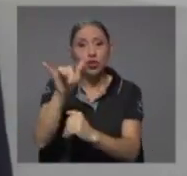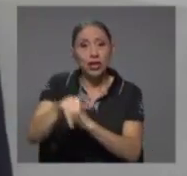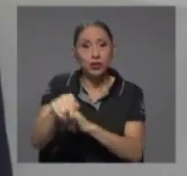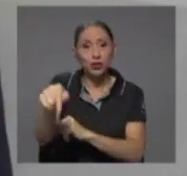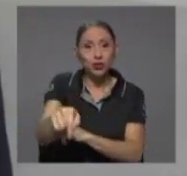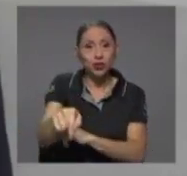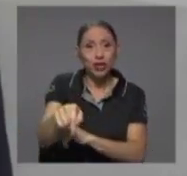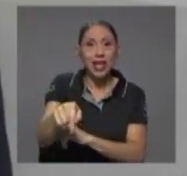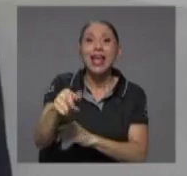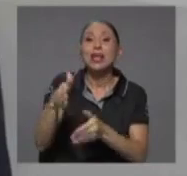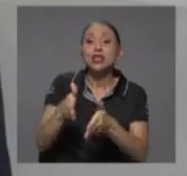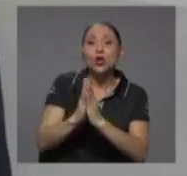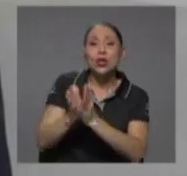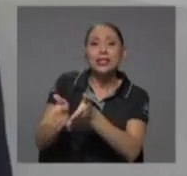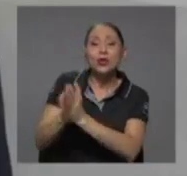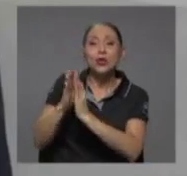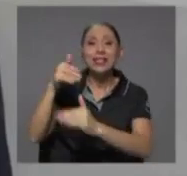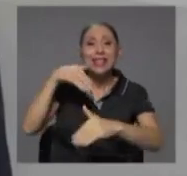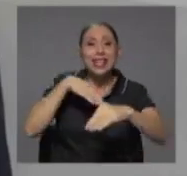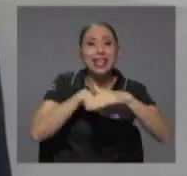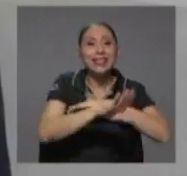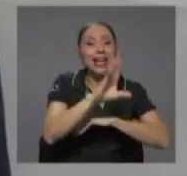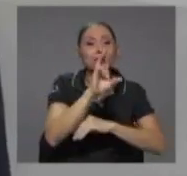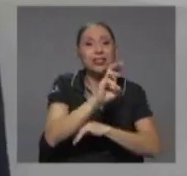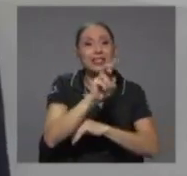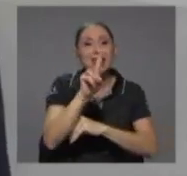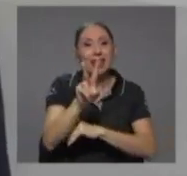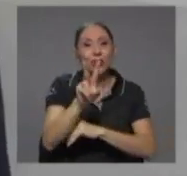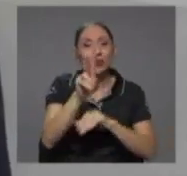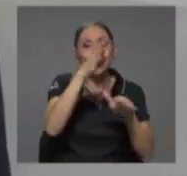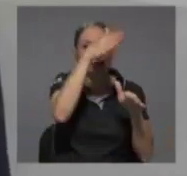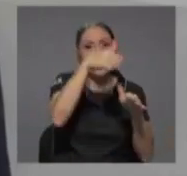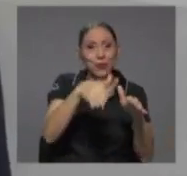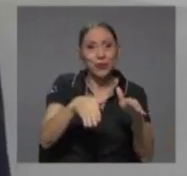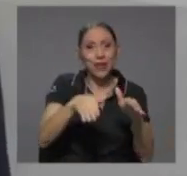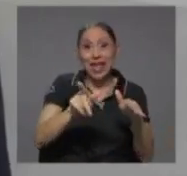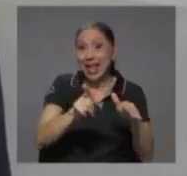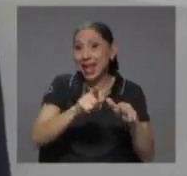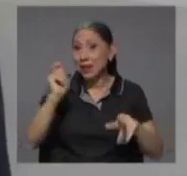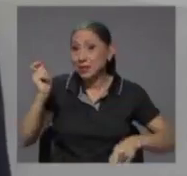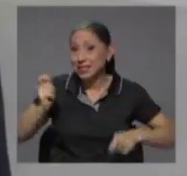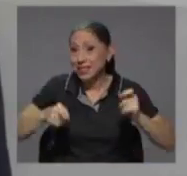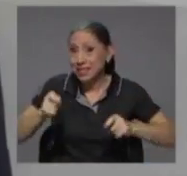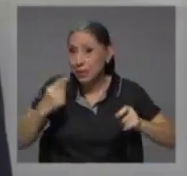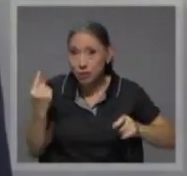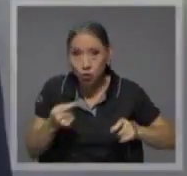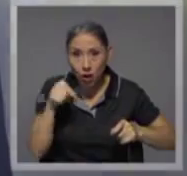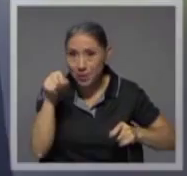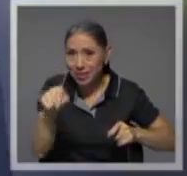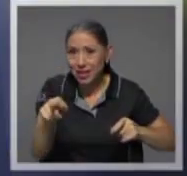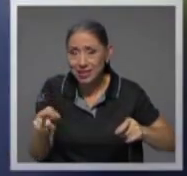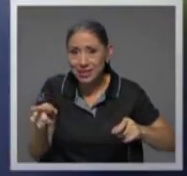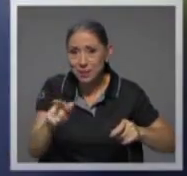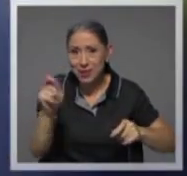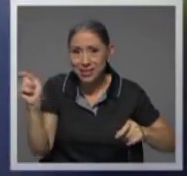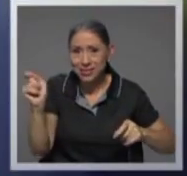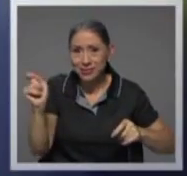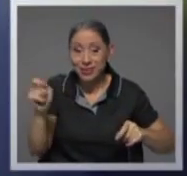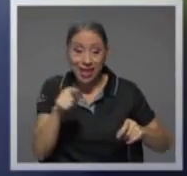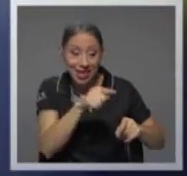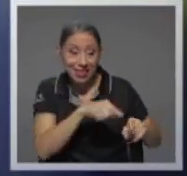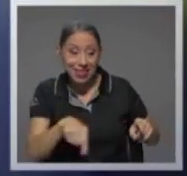ingresaron 62 Ajá. a la Contraloría General en el mes de septiembre, solo en el mes de septiembre. Y